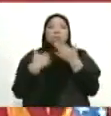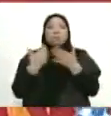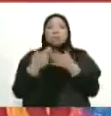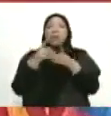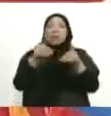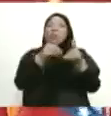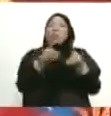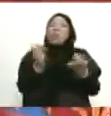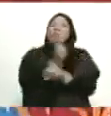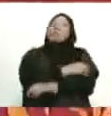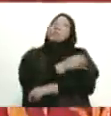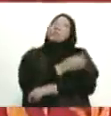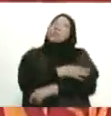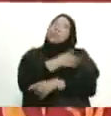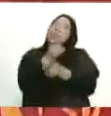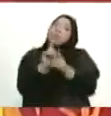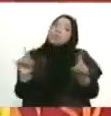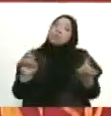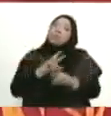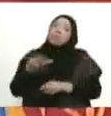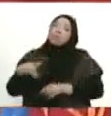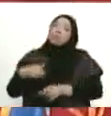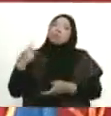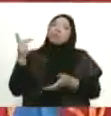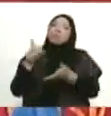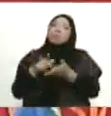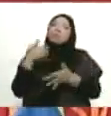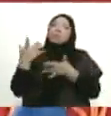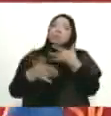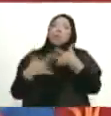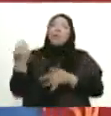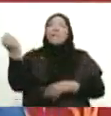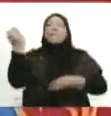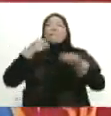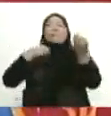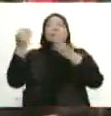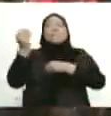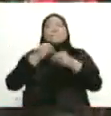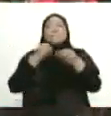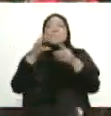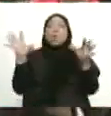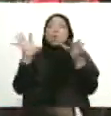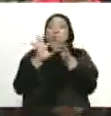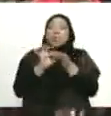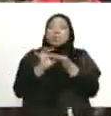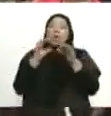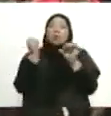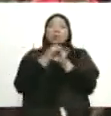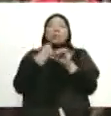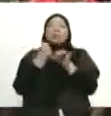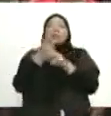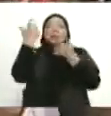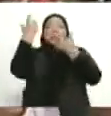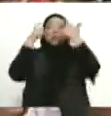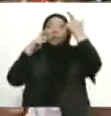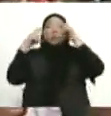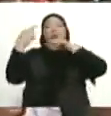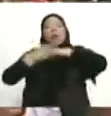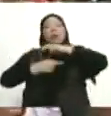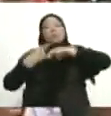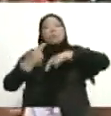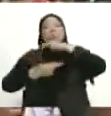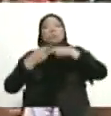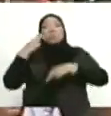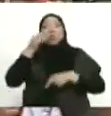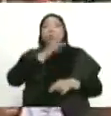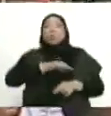dividir la oposición, que se divida. Nosotros debemos estar cada día más unidos en Chávez, en la revolución, en